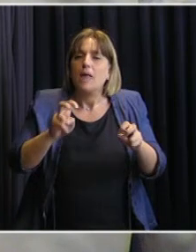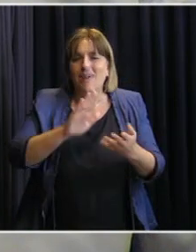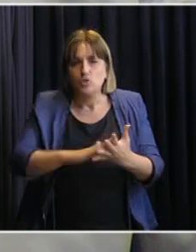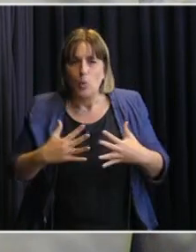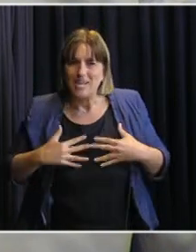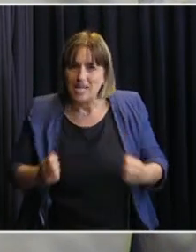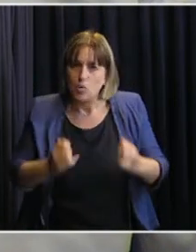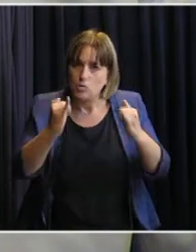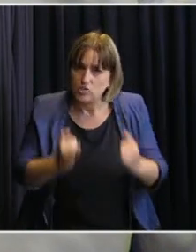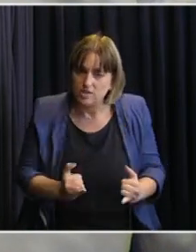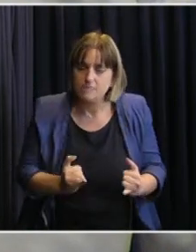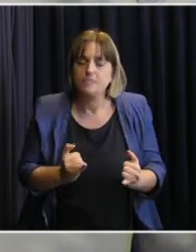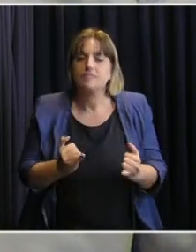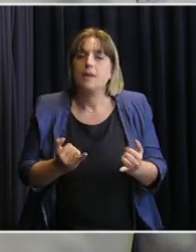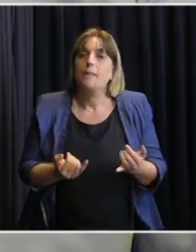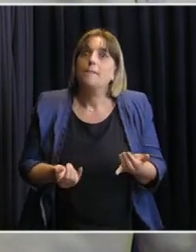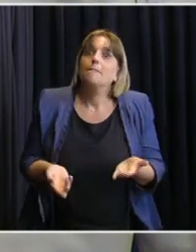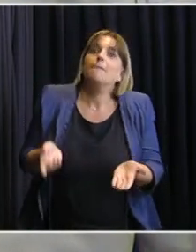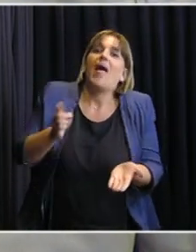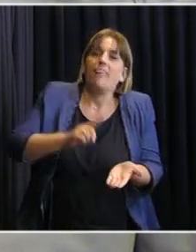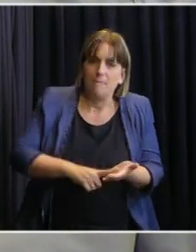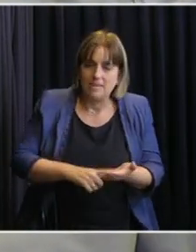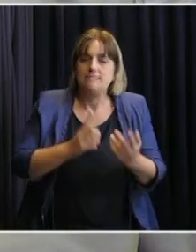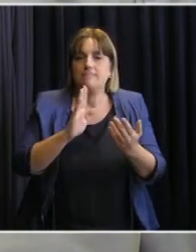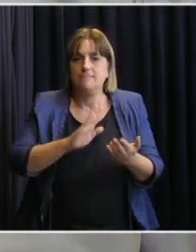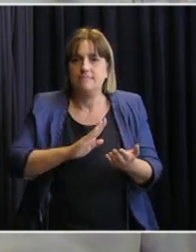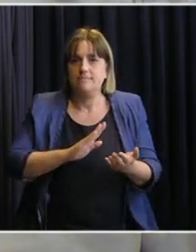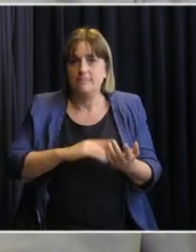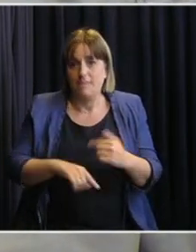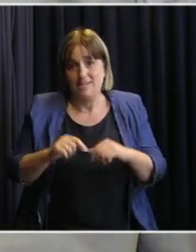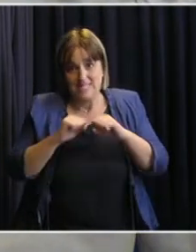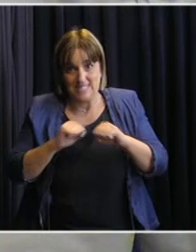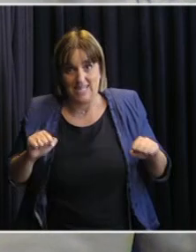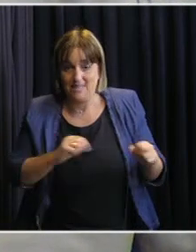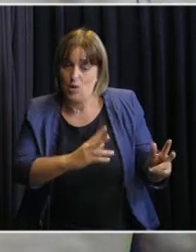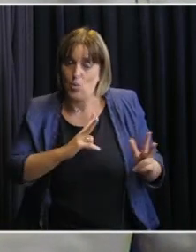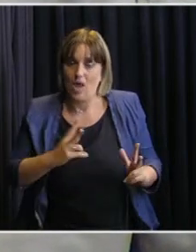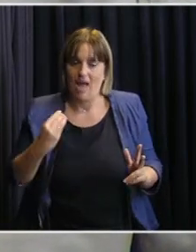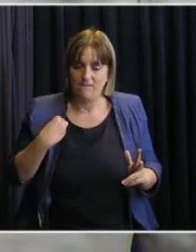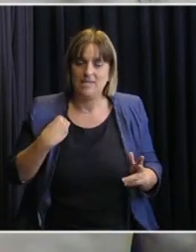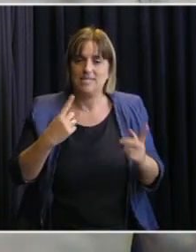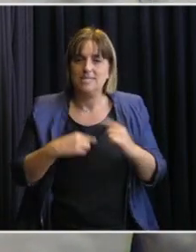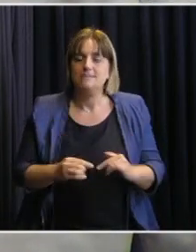sanitario, al cual hay que agregarle, como distrito de presidencia, que nos ha decidido